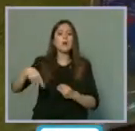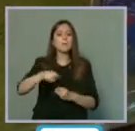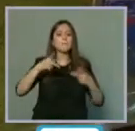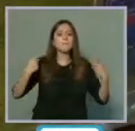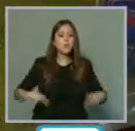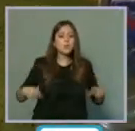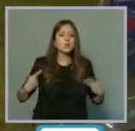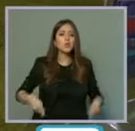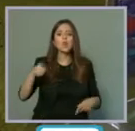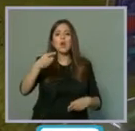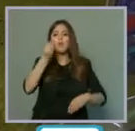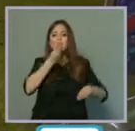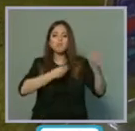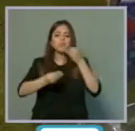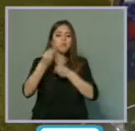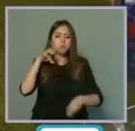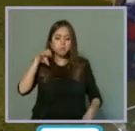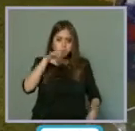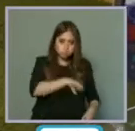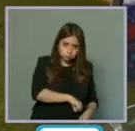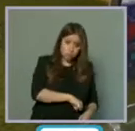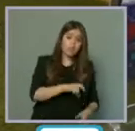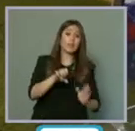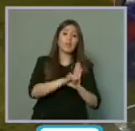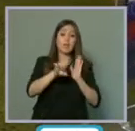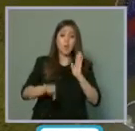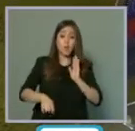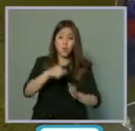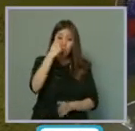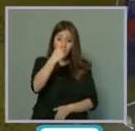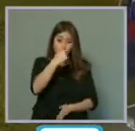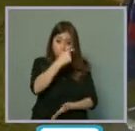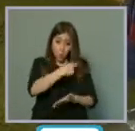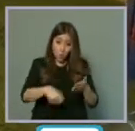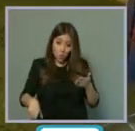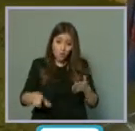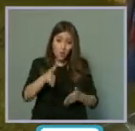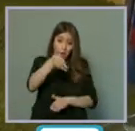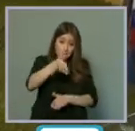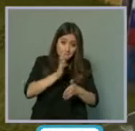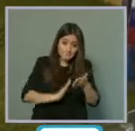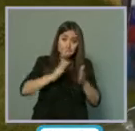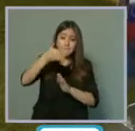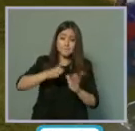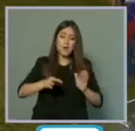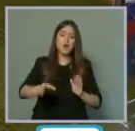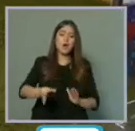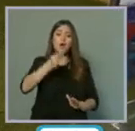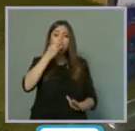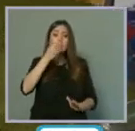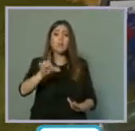gustó mucho. Si compran una rebanada, después vienen y piden